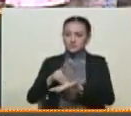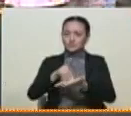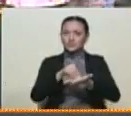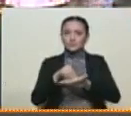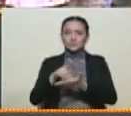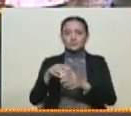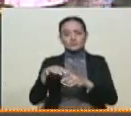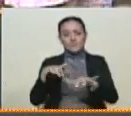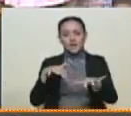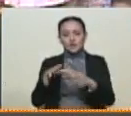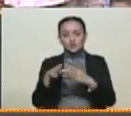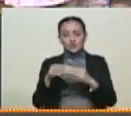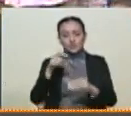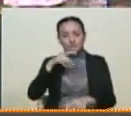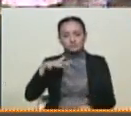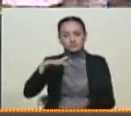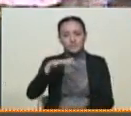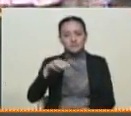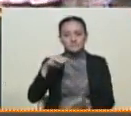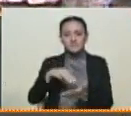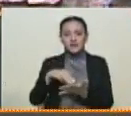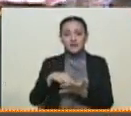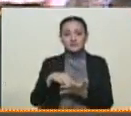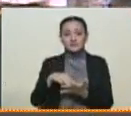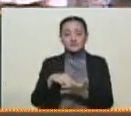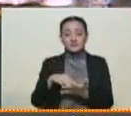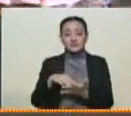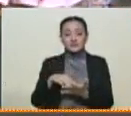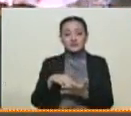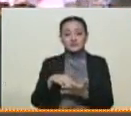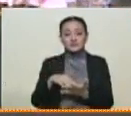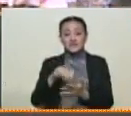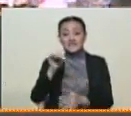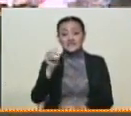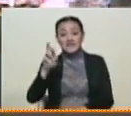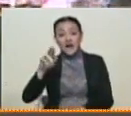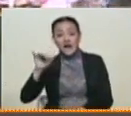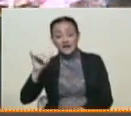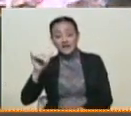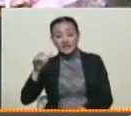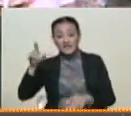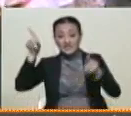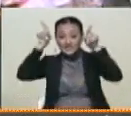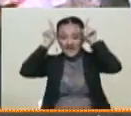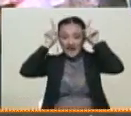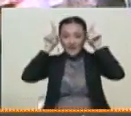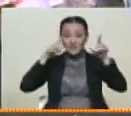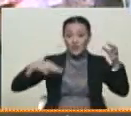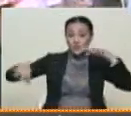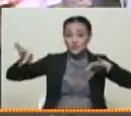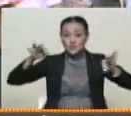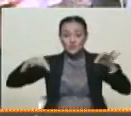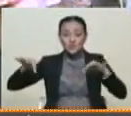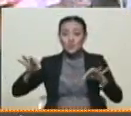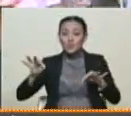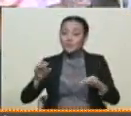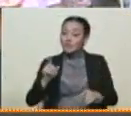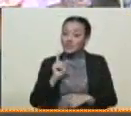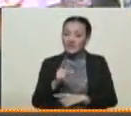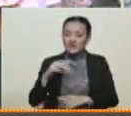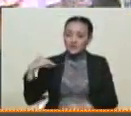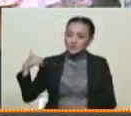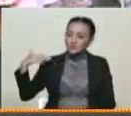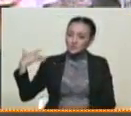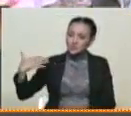toda la población de Miranda? Los Diablos de Yare no se pueden disminuir a una semana. Yare debe ser un destino turístico por naturaleza todo el